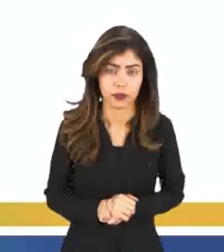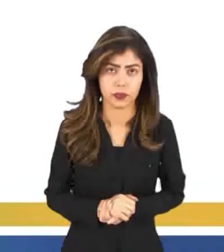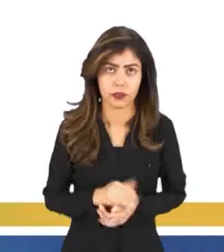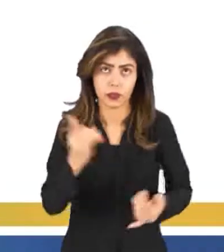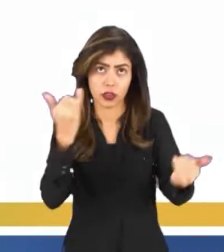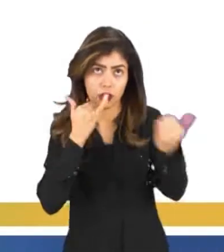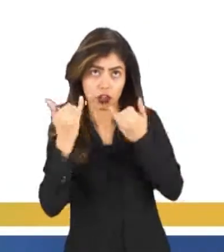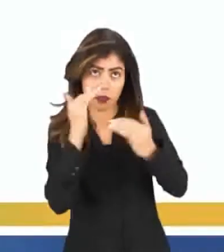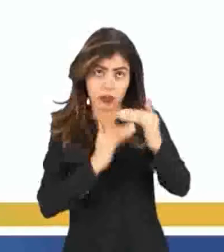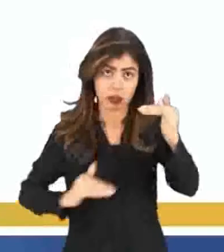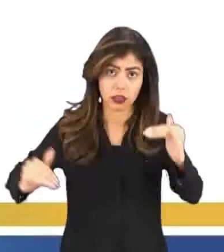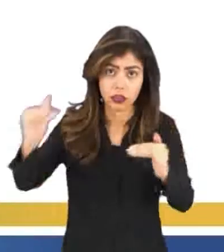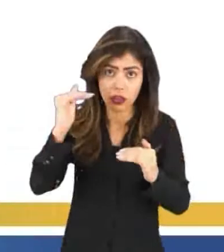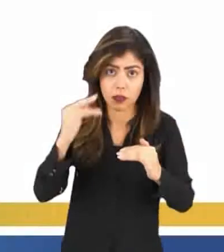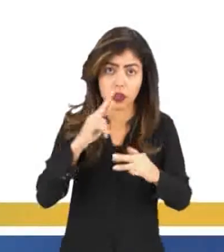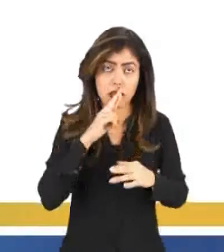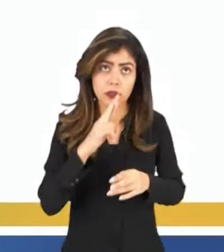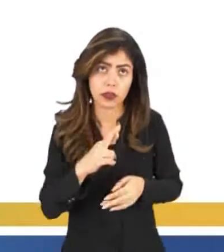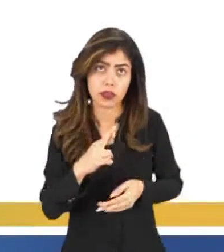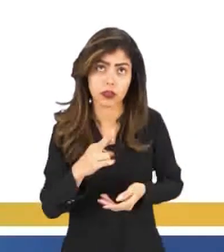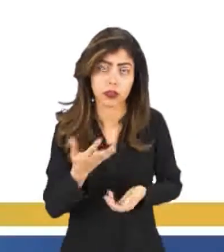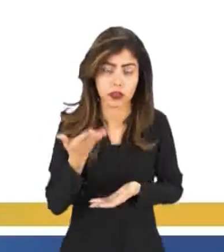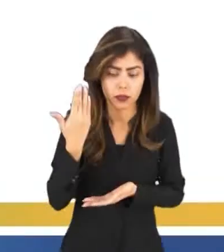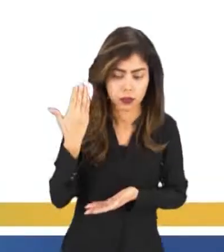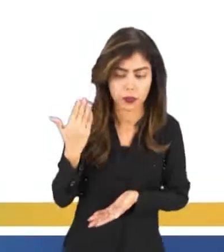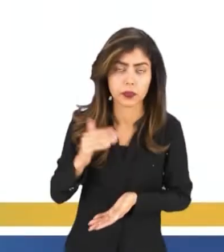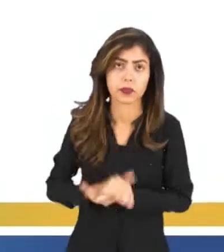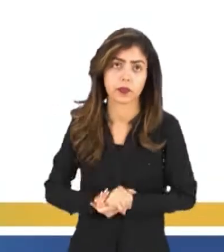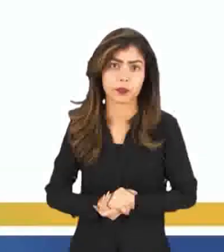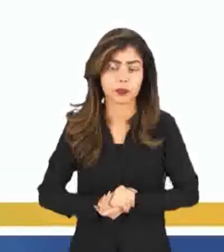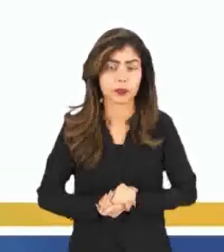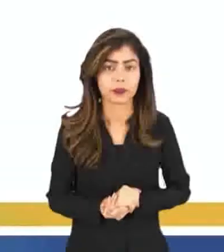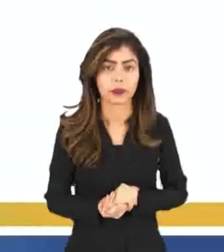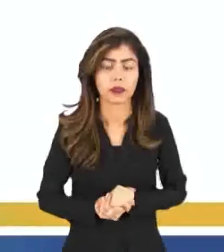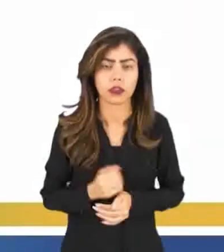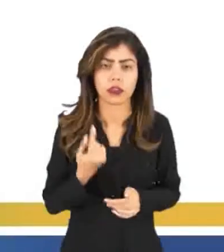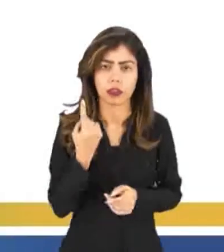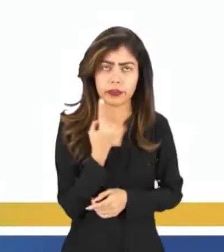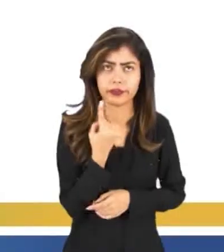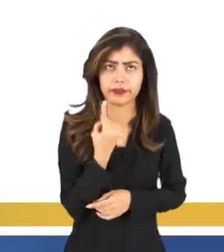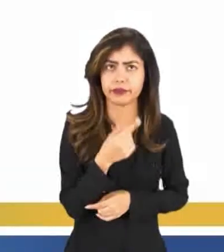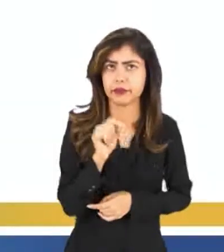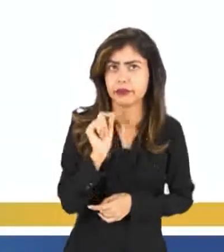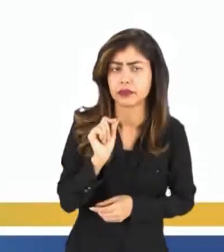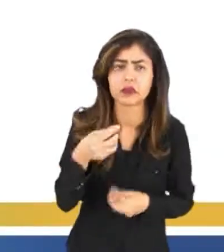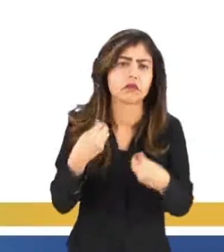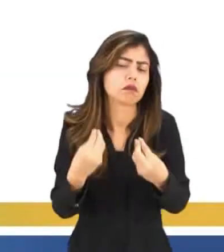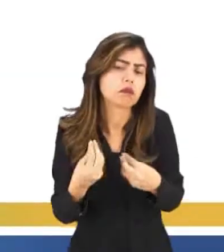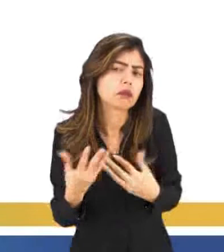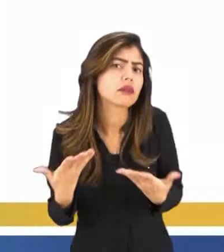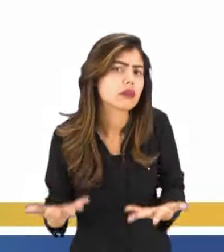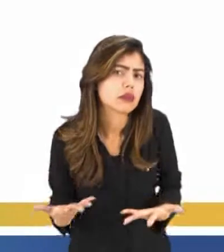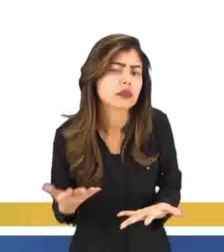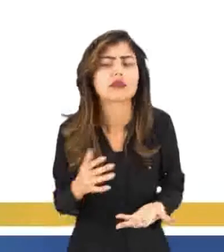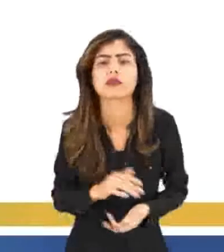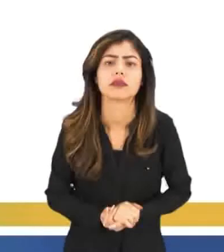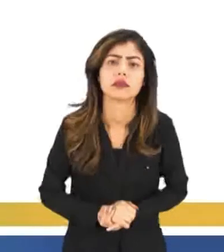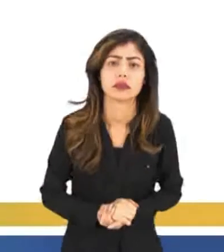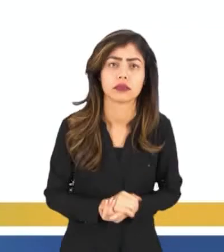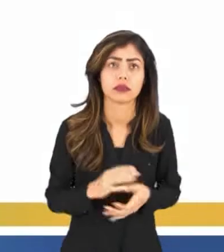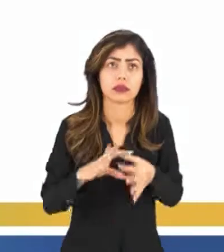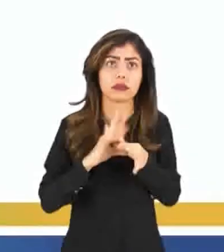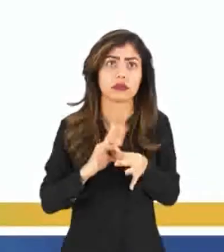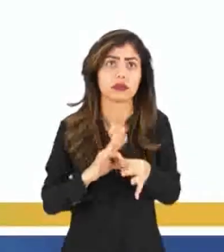responde a las preguntas de acuerdo con las informaciones arriba o las informaciones anteriores 1